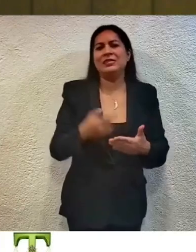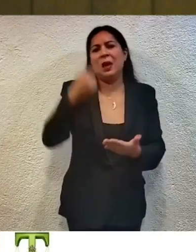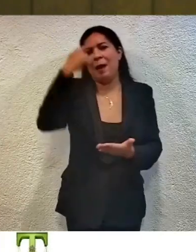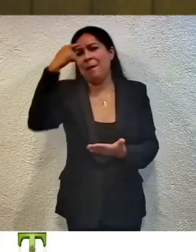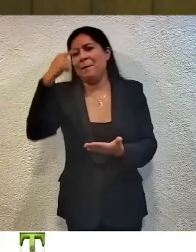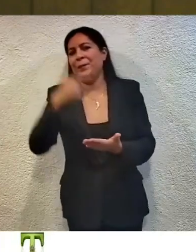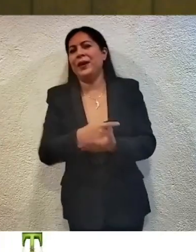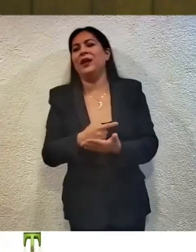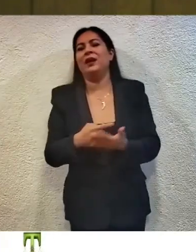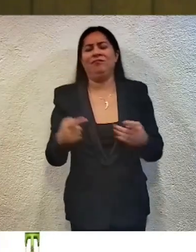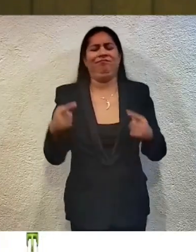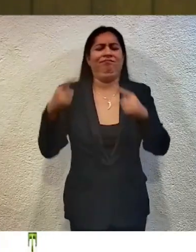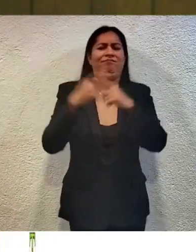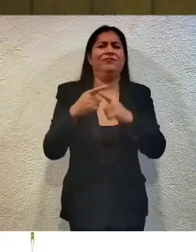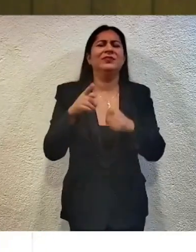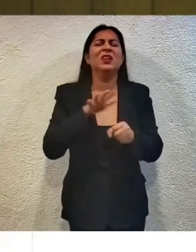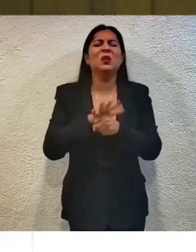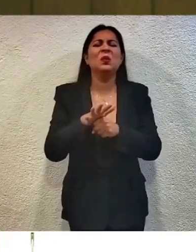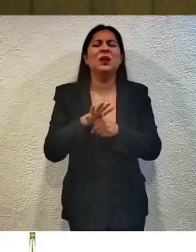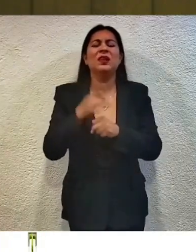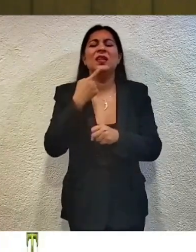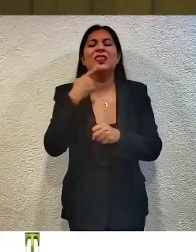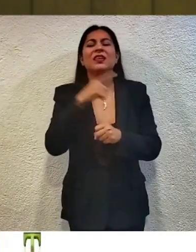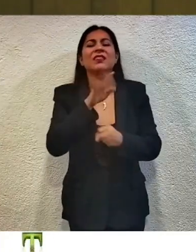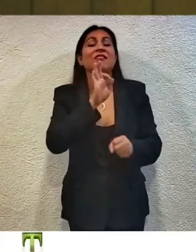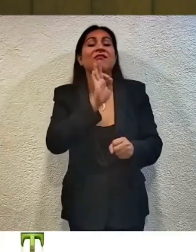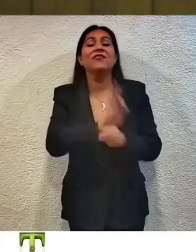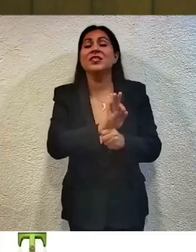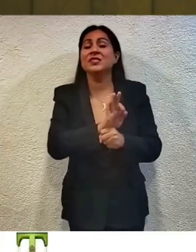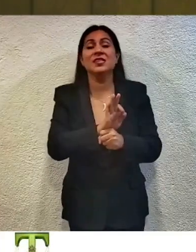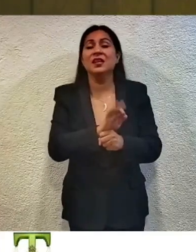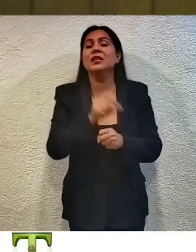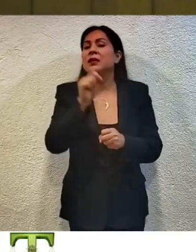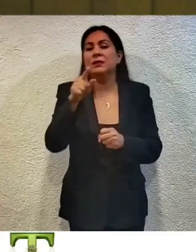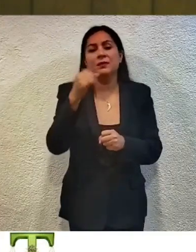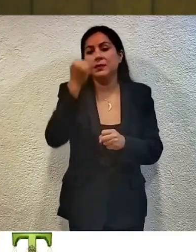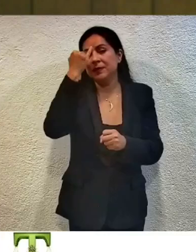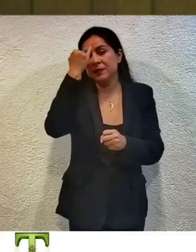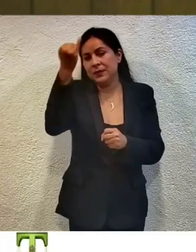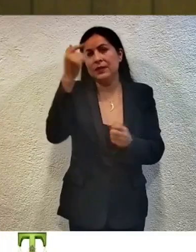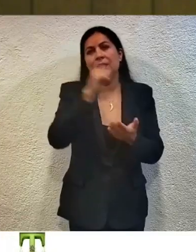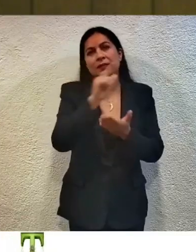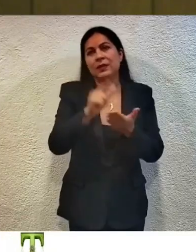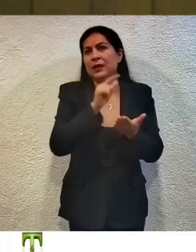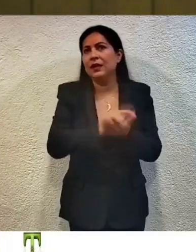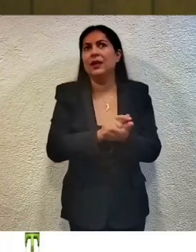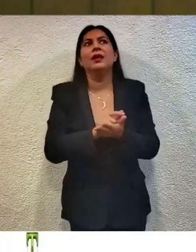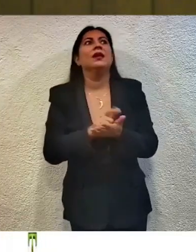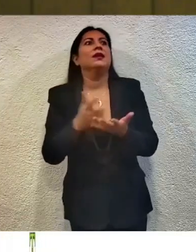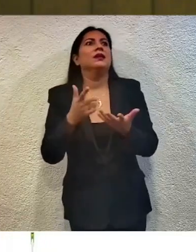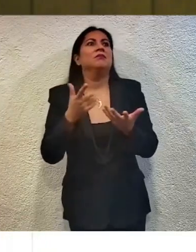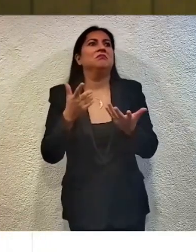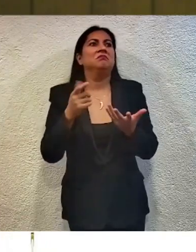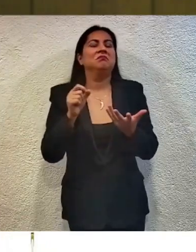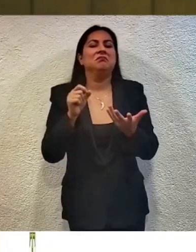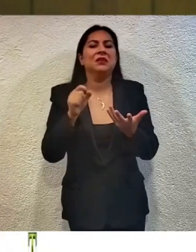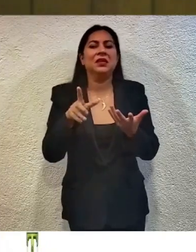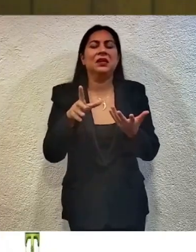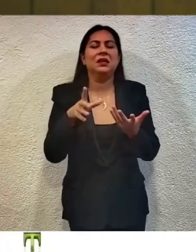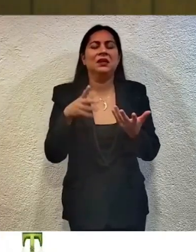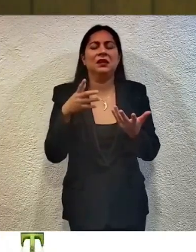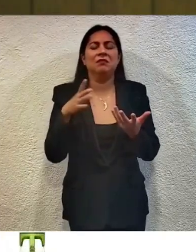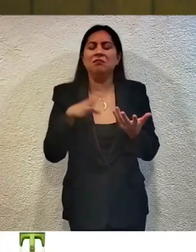la interposición de cualquier medio de defensa, ni los criterios legales y jurisprudenciales que al